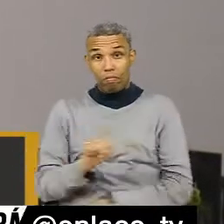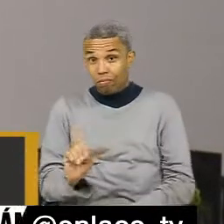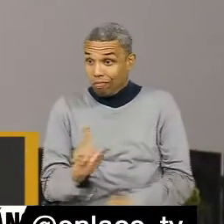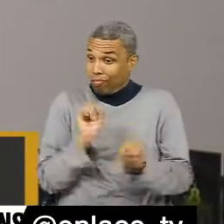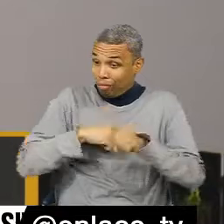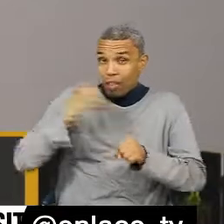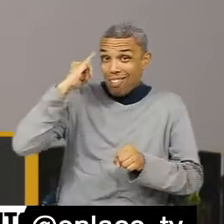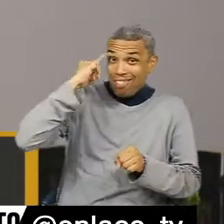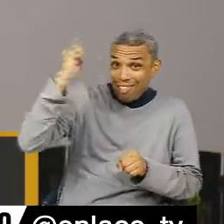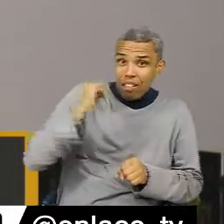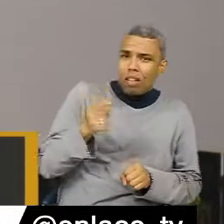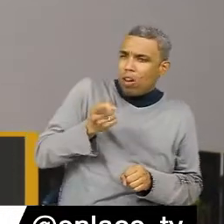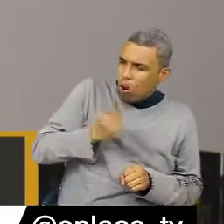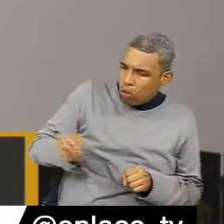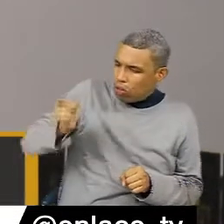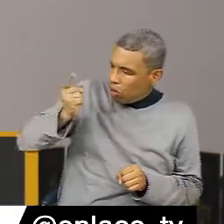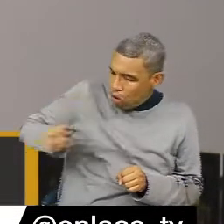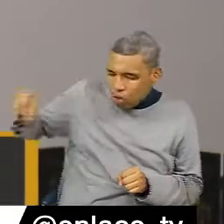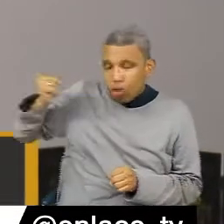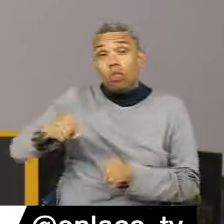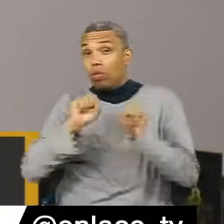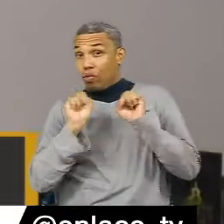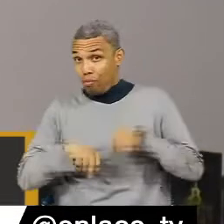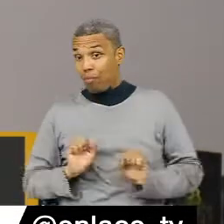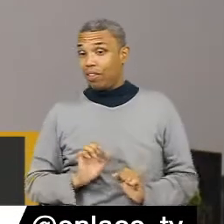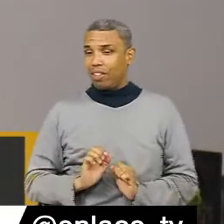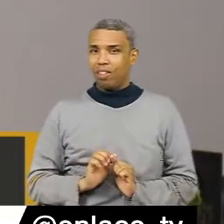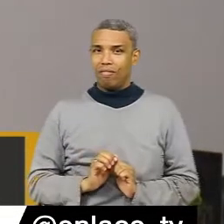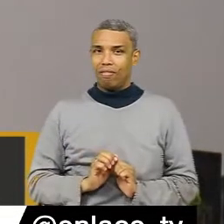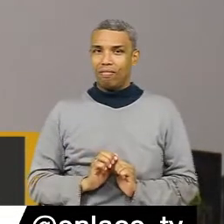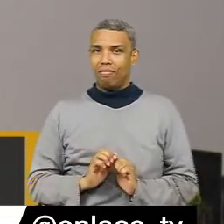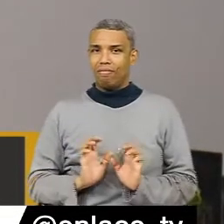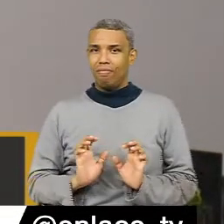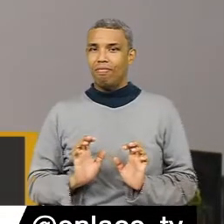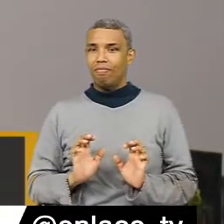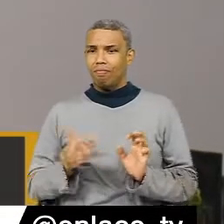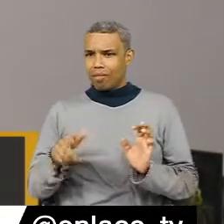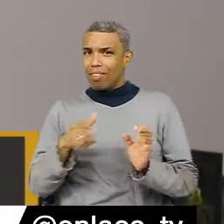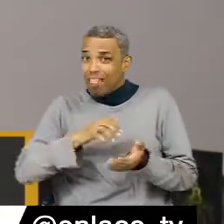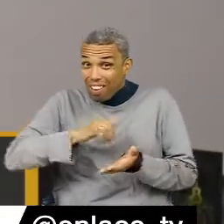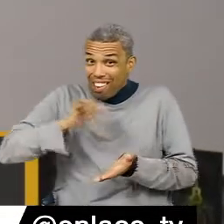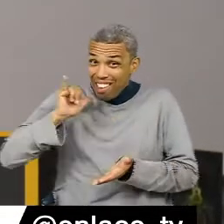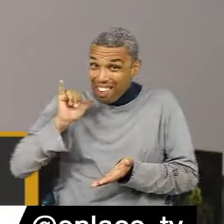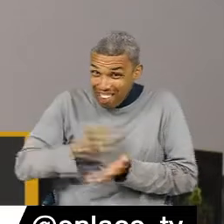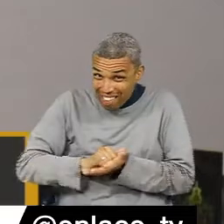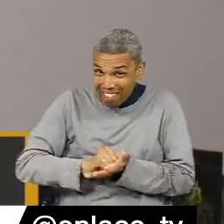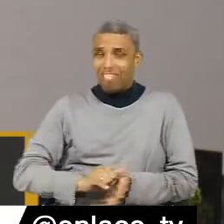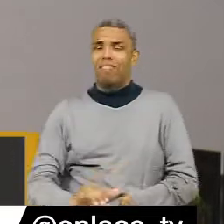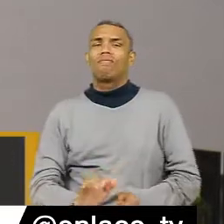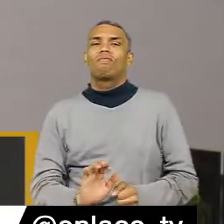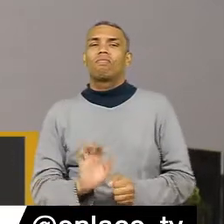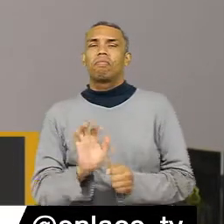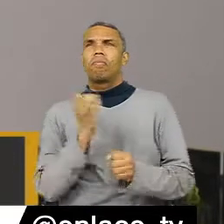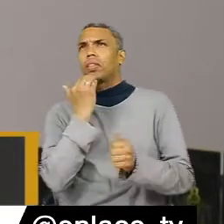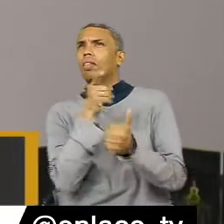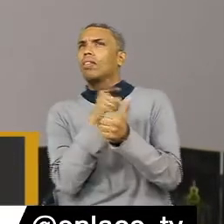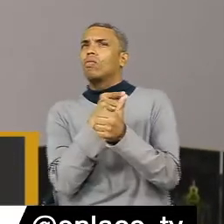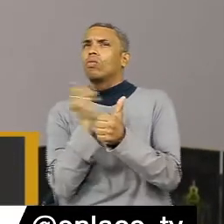cabo el primer Congreso Internacional de Negocios Verdes, que es un espacio académico en el cual se va a analizar cuál es el futuro, cuáles